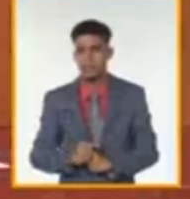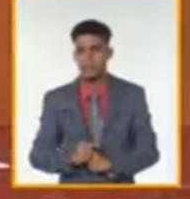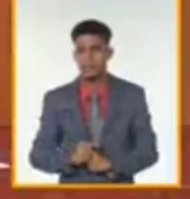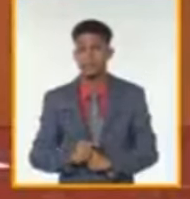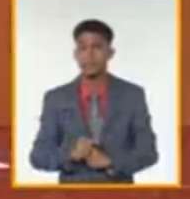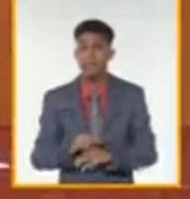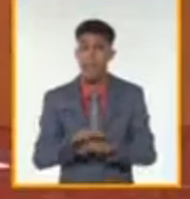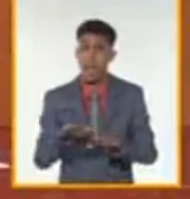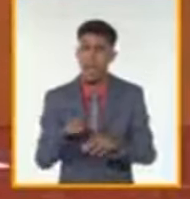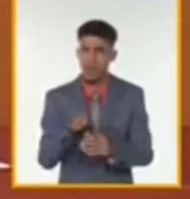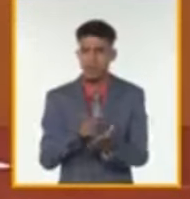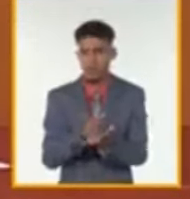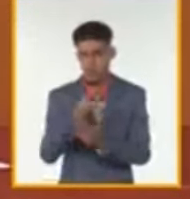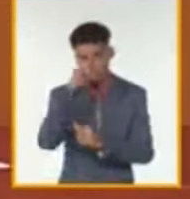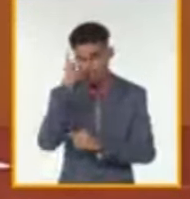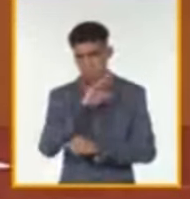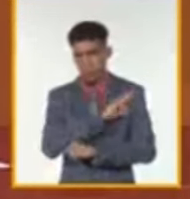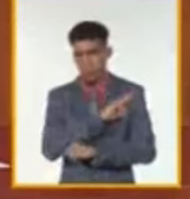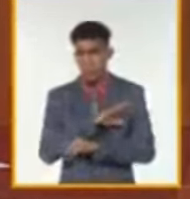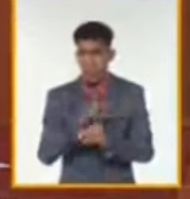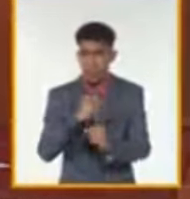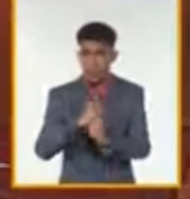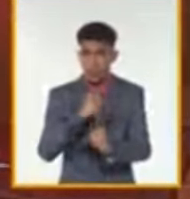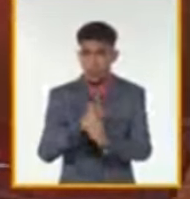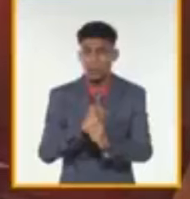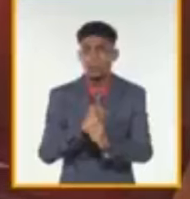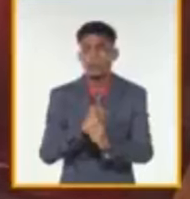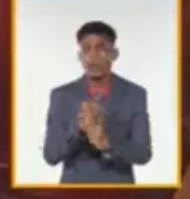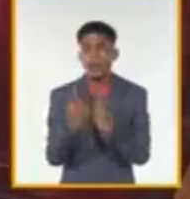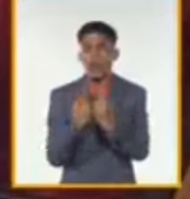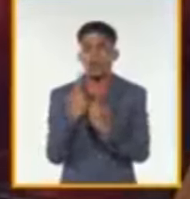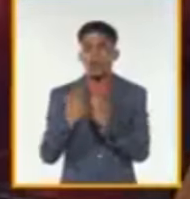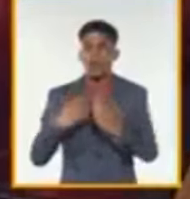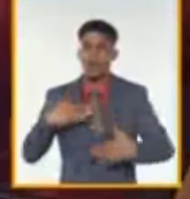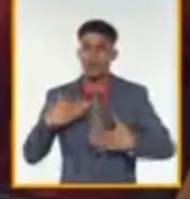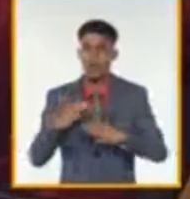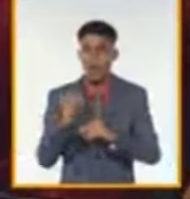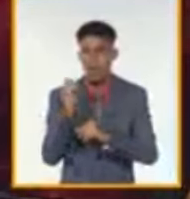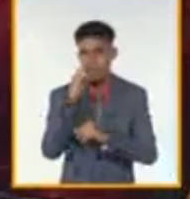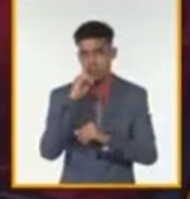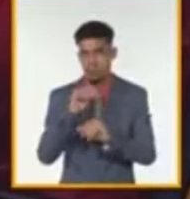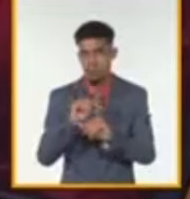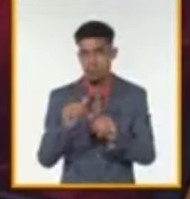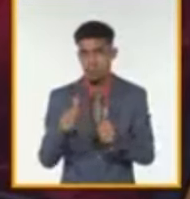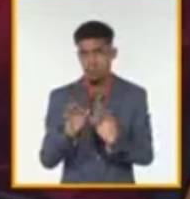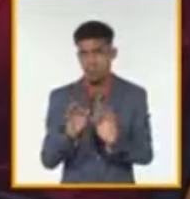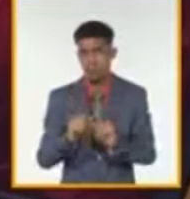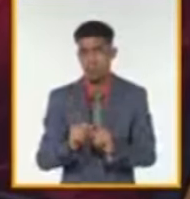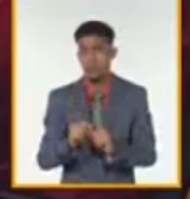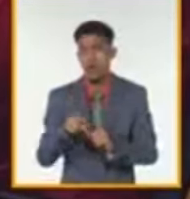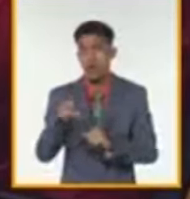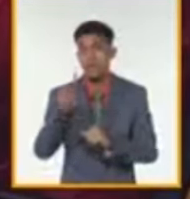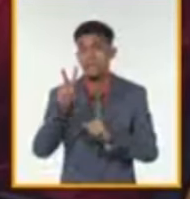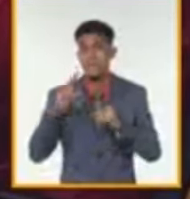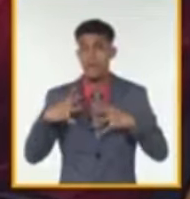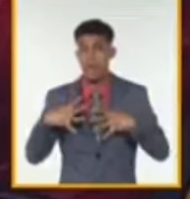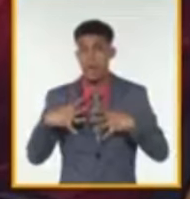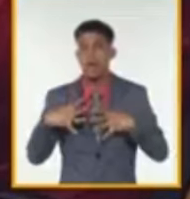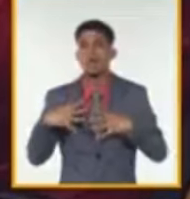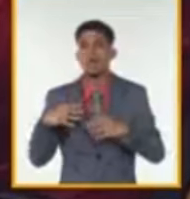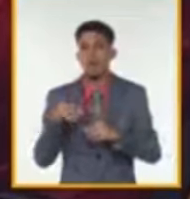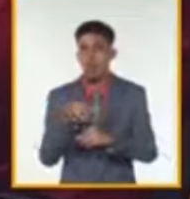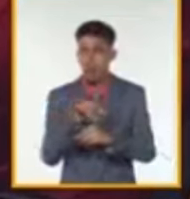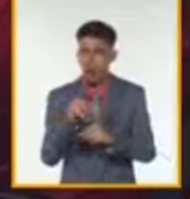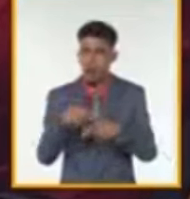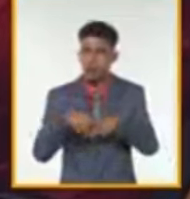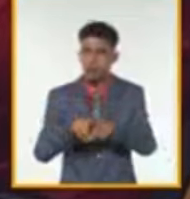trabajando con más de 800 actividades alrededor del verano Y bueno en las diferentes etapas del año con con la dirección municipal